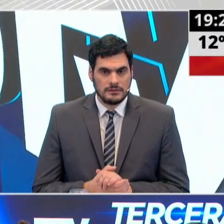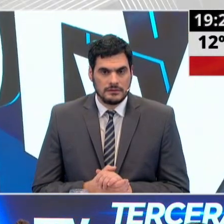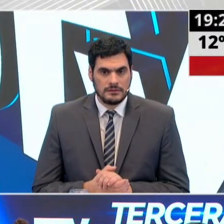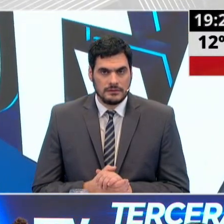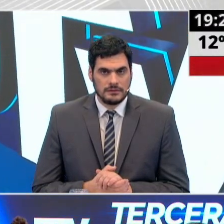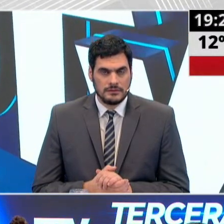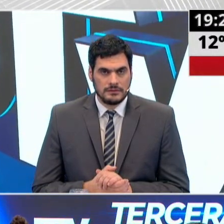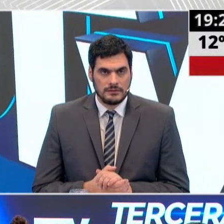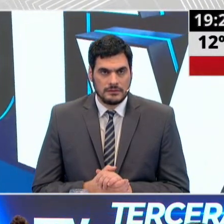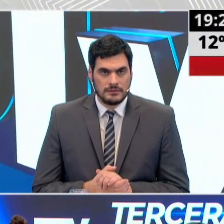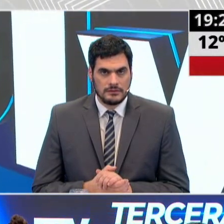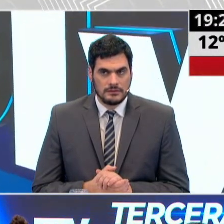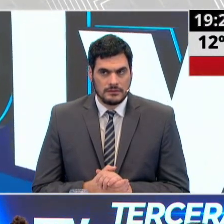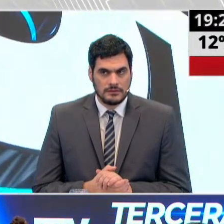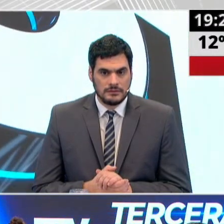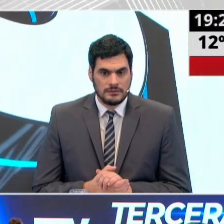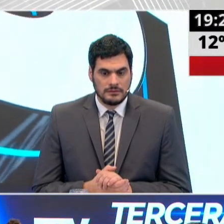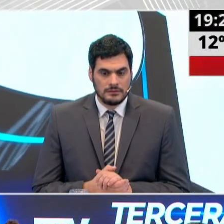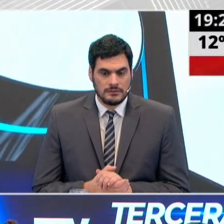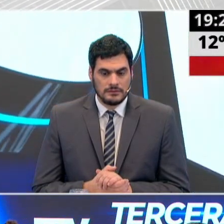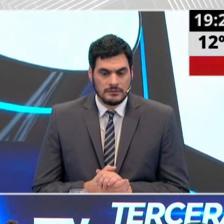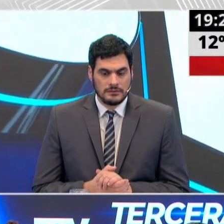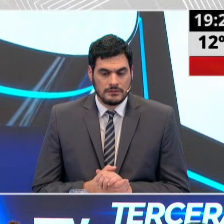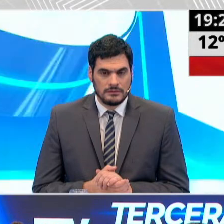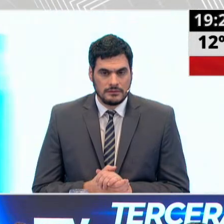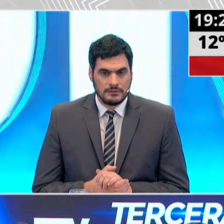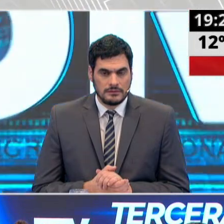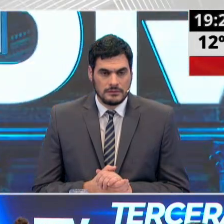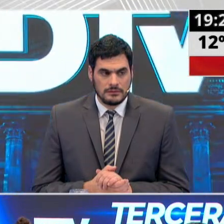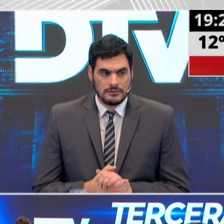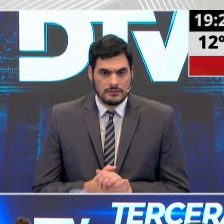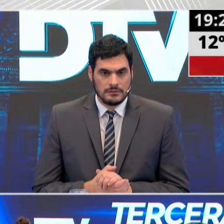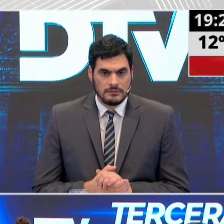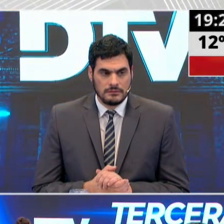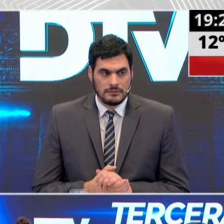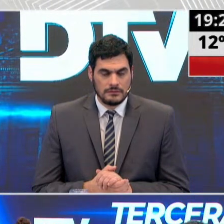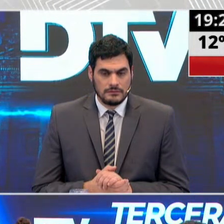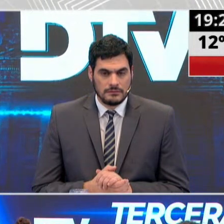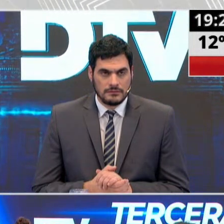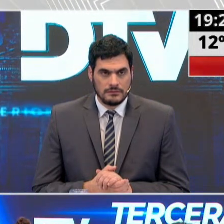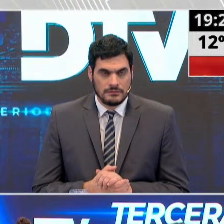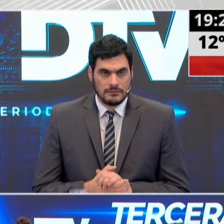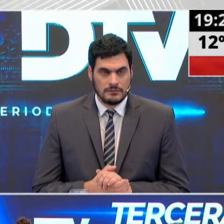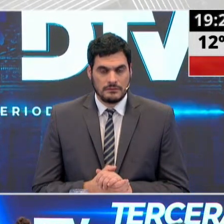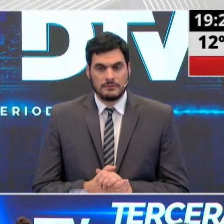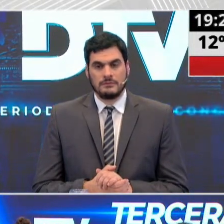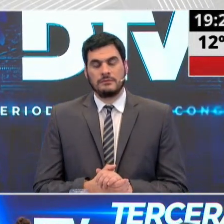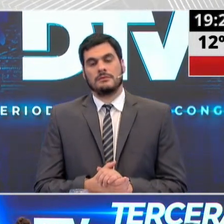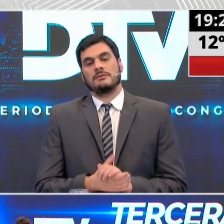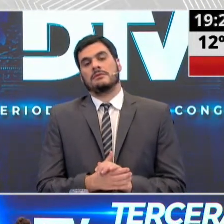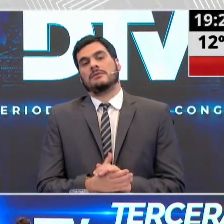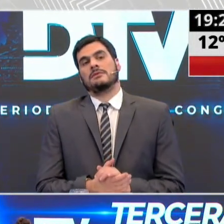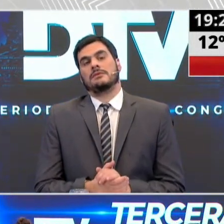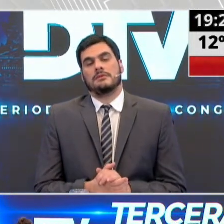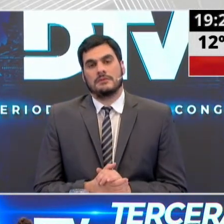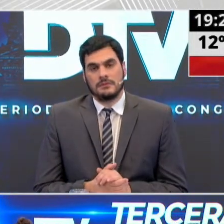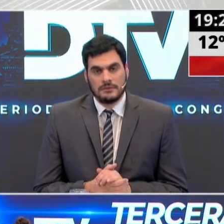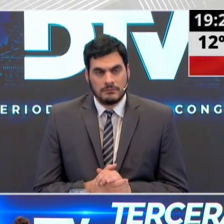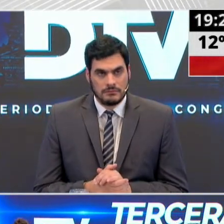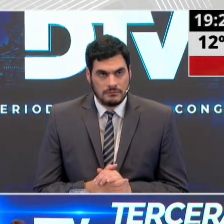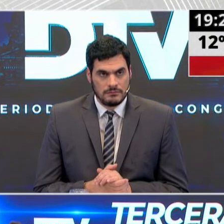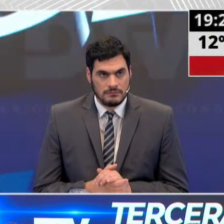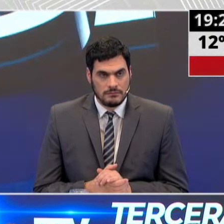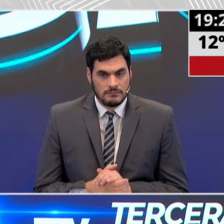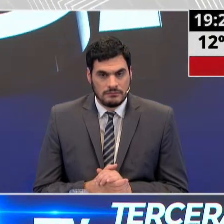unos días todavía para el cierre. Obviamente que cada uno de los espacios políticos confía en sus liderazgos, en sus